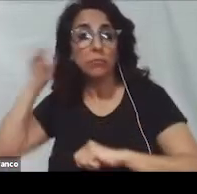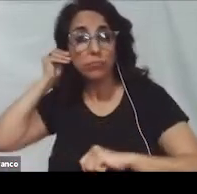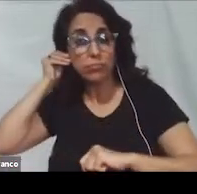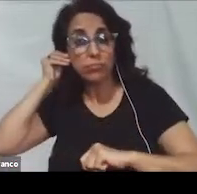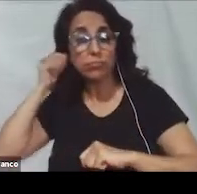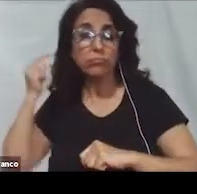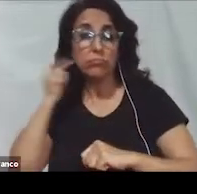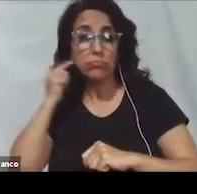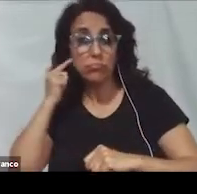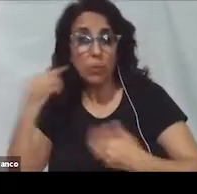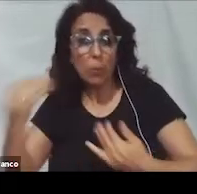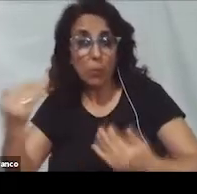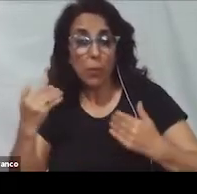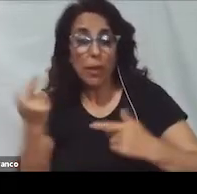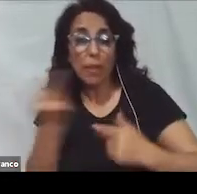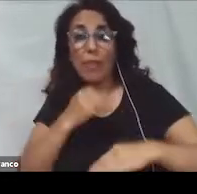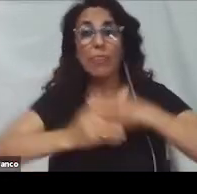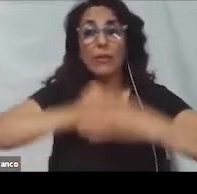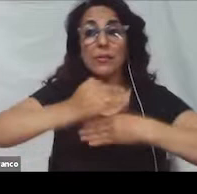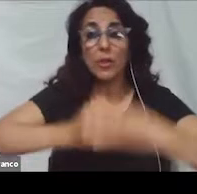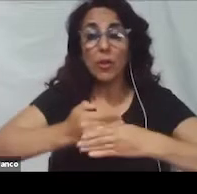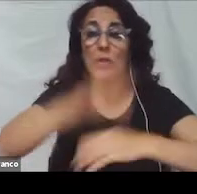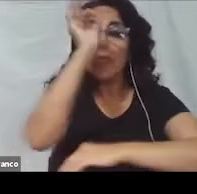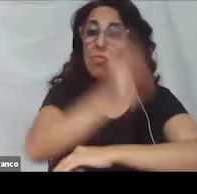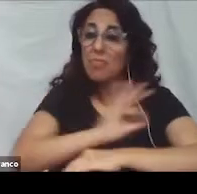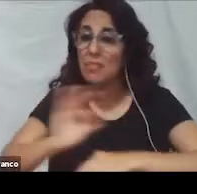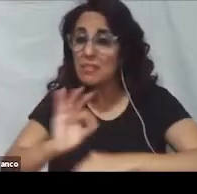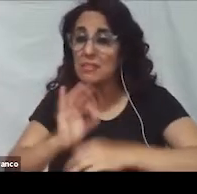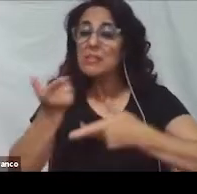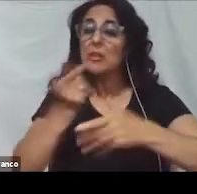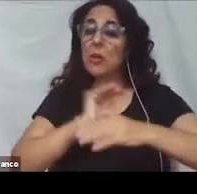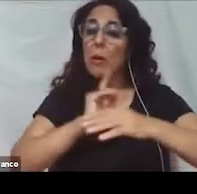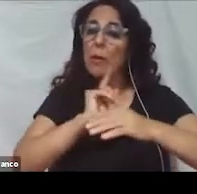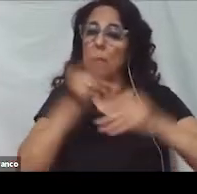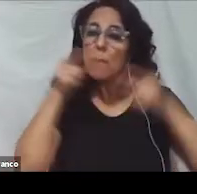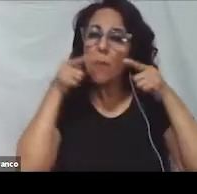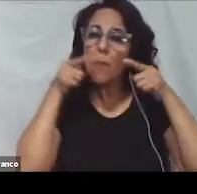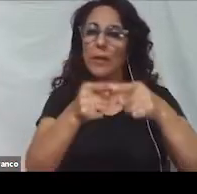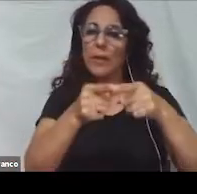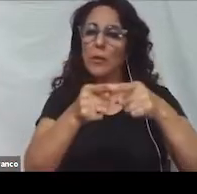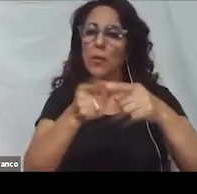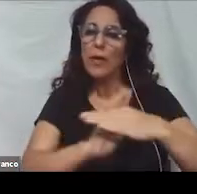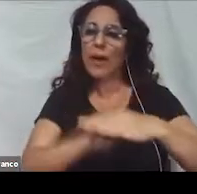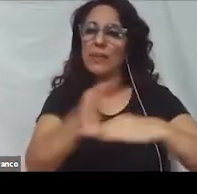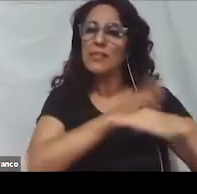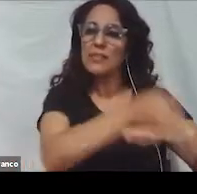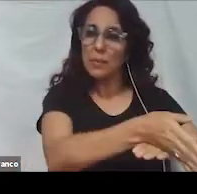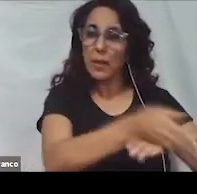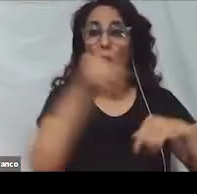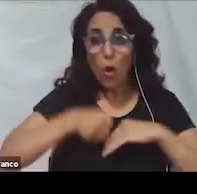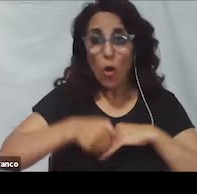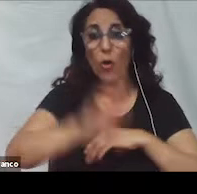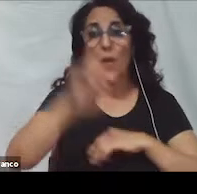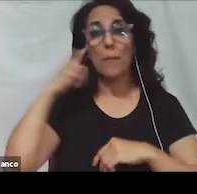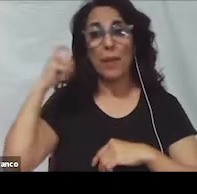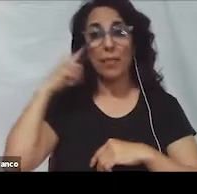el contenido tiene que ser desarrollado y diseñado con la perspectiva de accesibilidad, ¿sí?, que es lo que vamos a estar